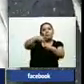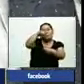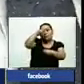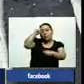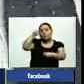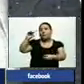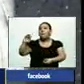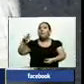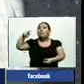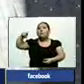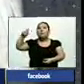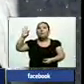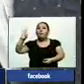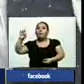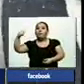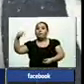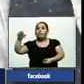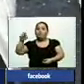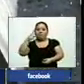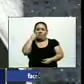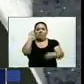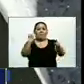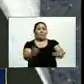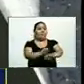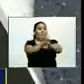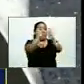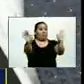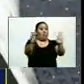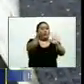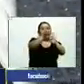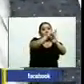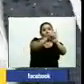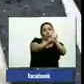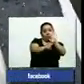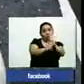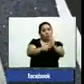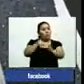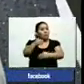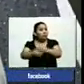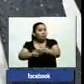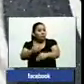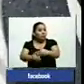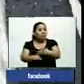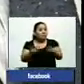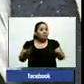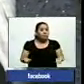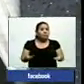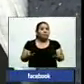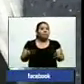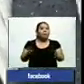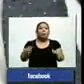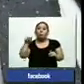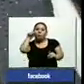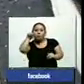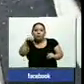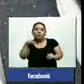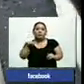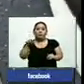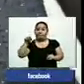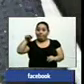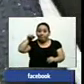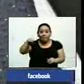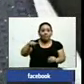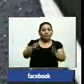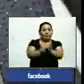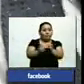República. Se ha establecido un claro incumplimiento a nuestras normas procesales y pues por tal motivo es que se han